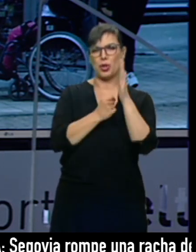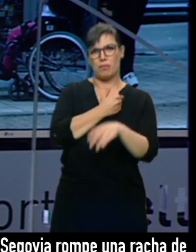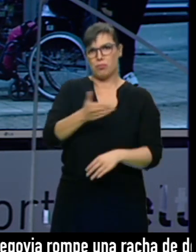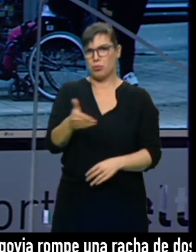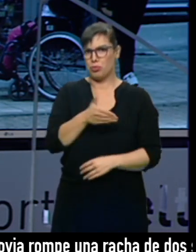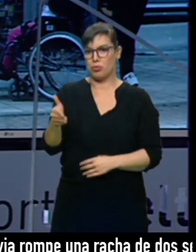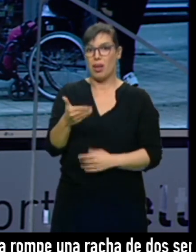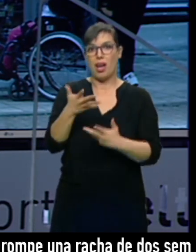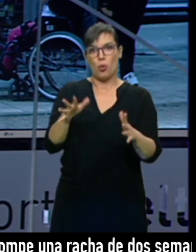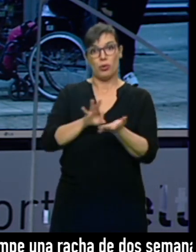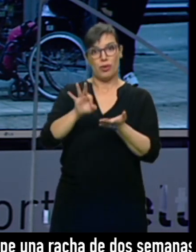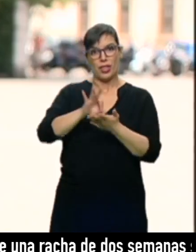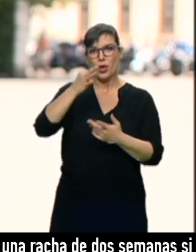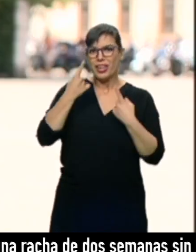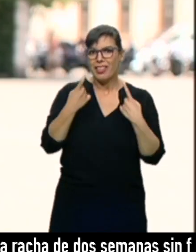familias.